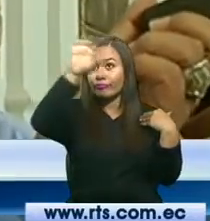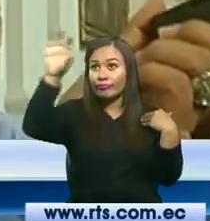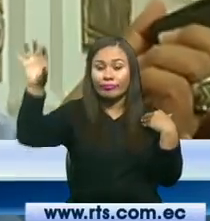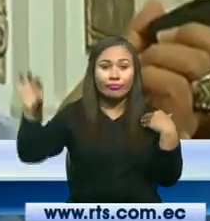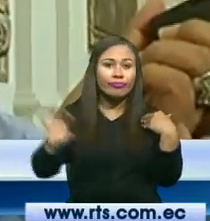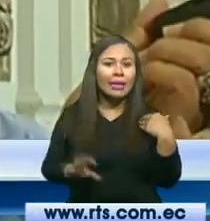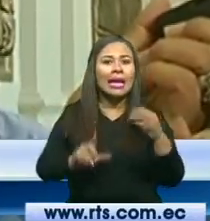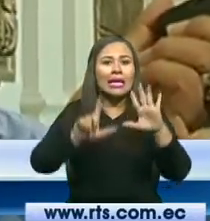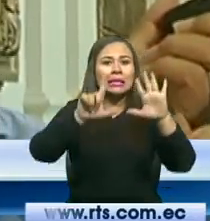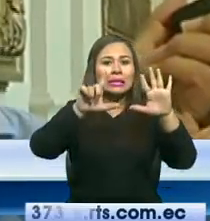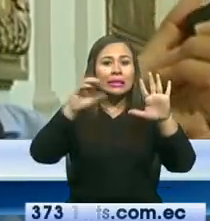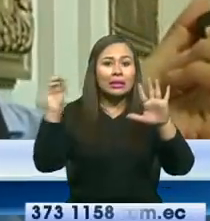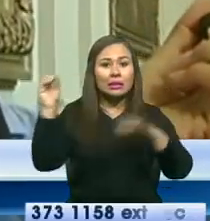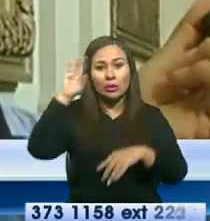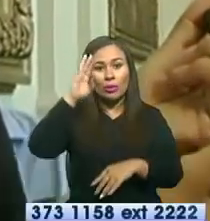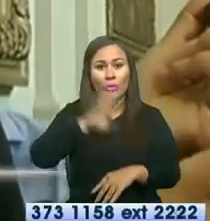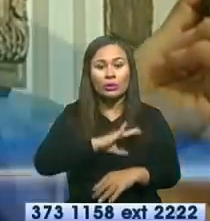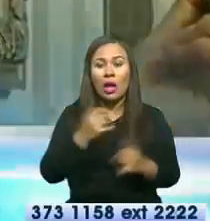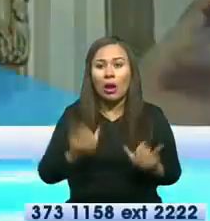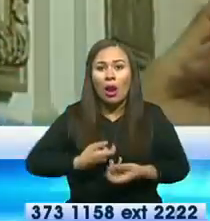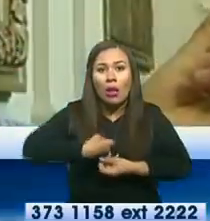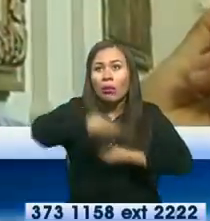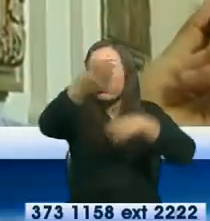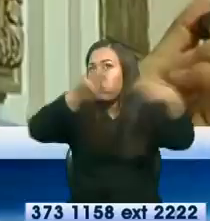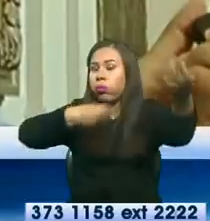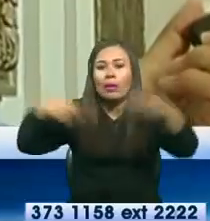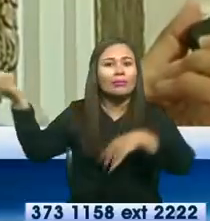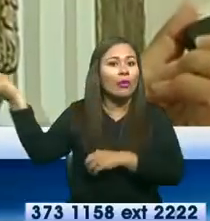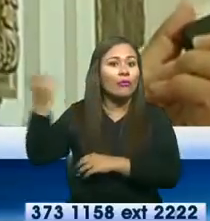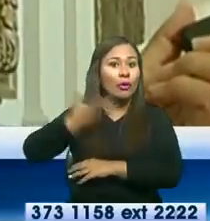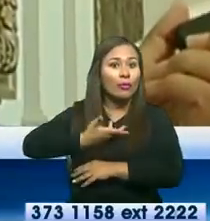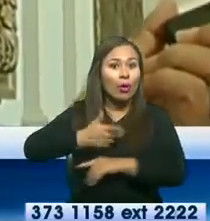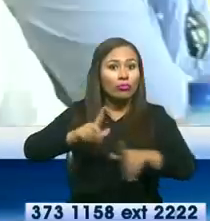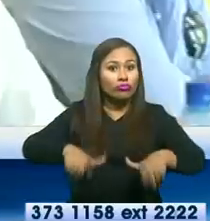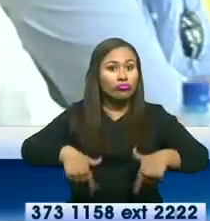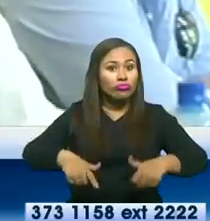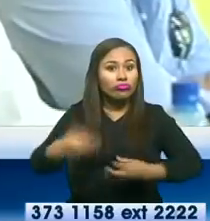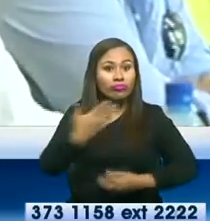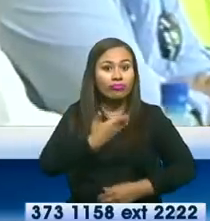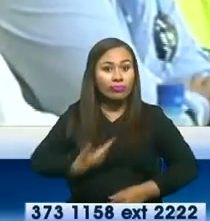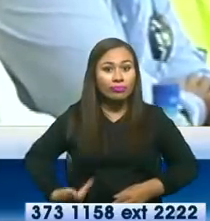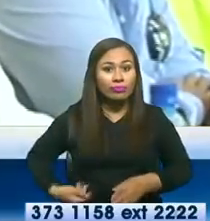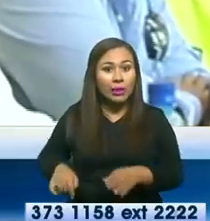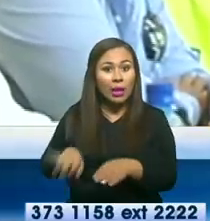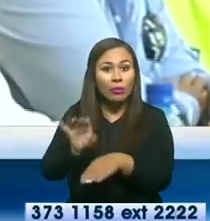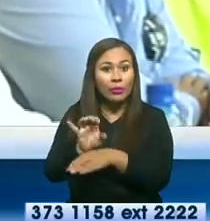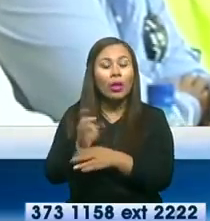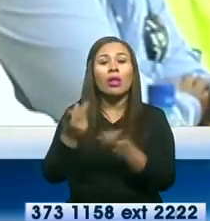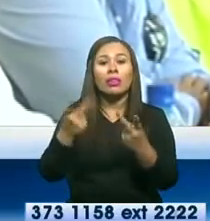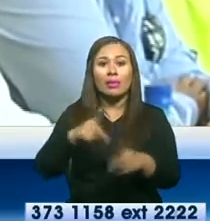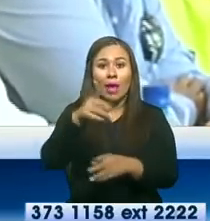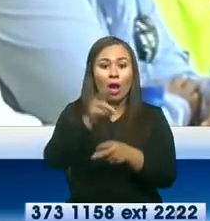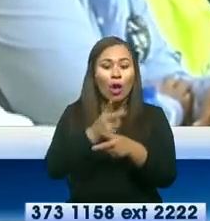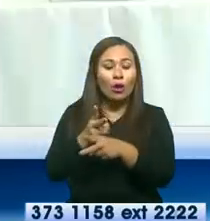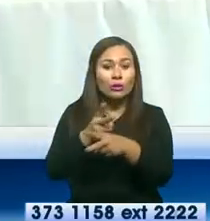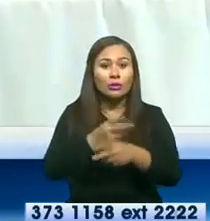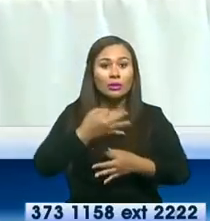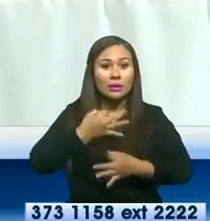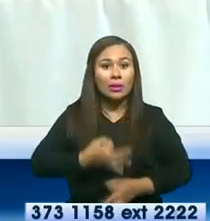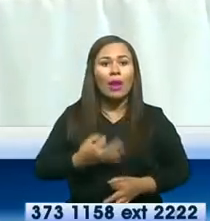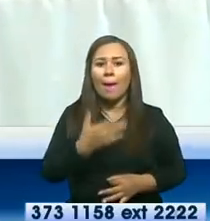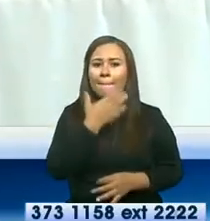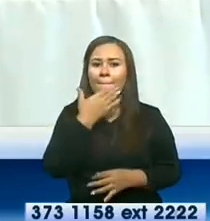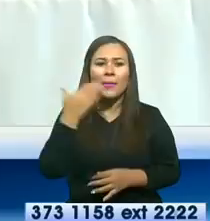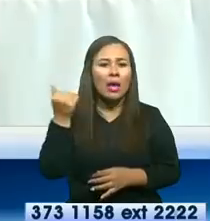son 700 policías, que es lo que dijo el presidente de la República que se incorporaron. Así el Consejo de Seguridad busca mejores días para la urbe